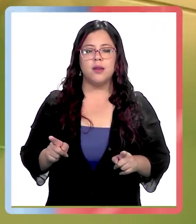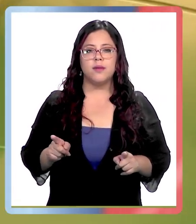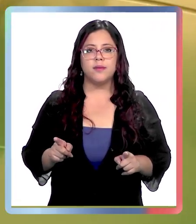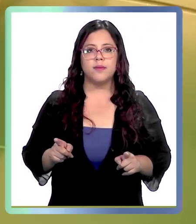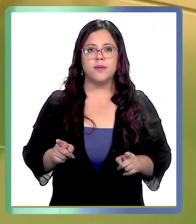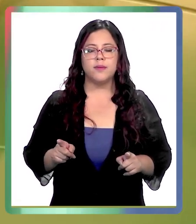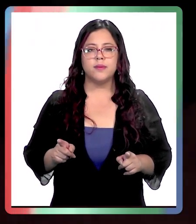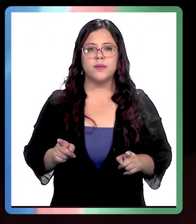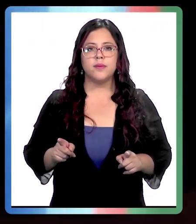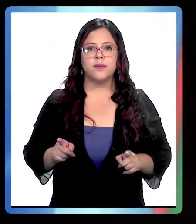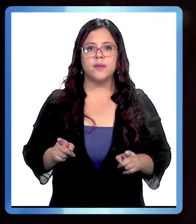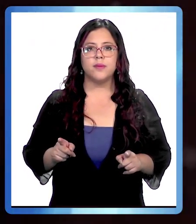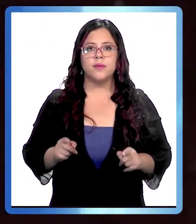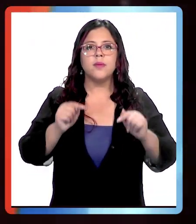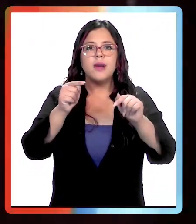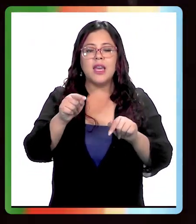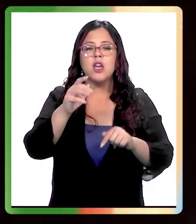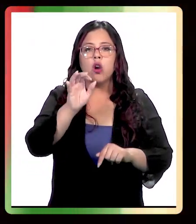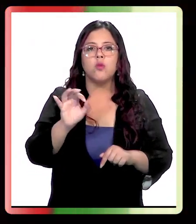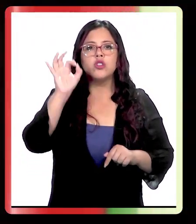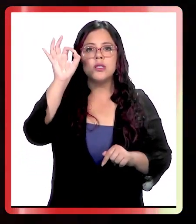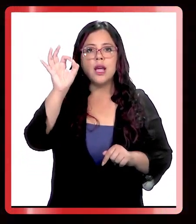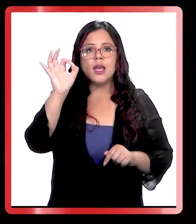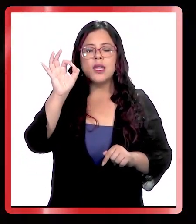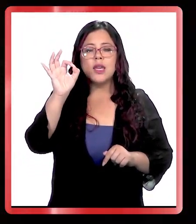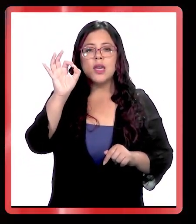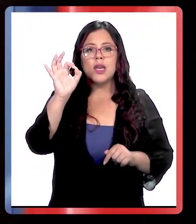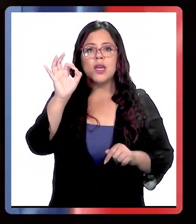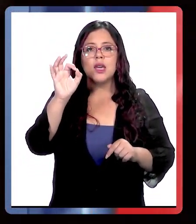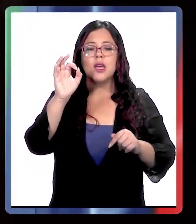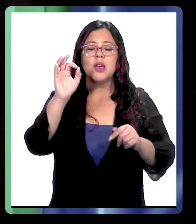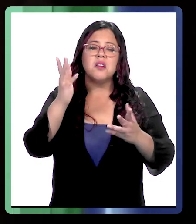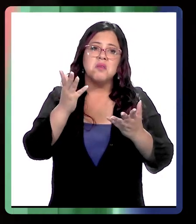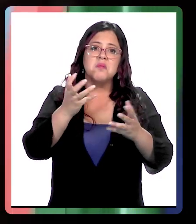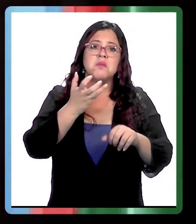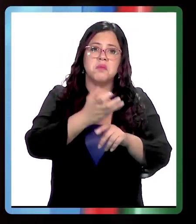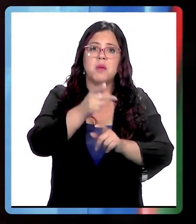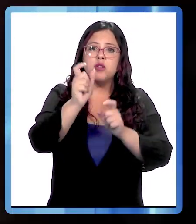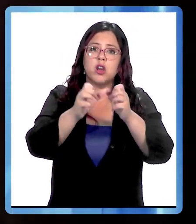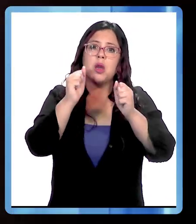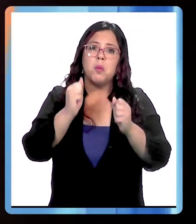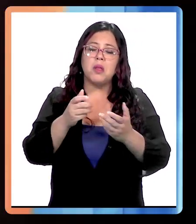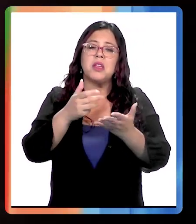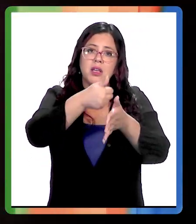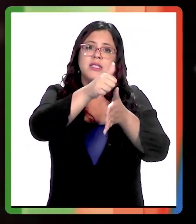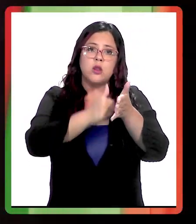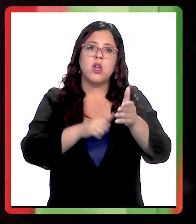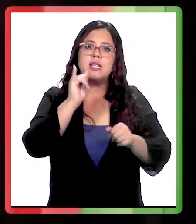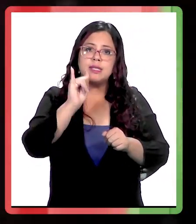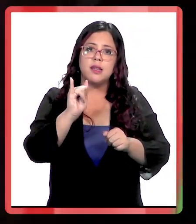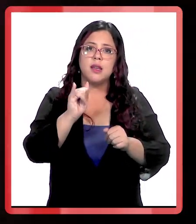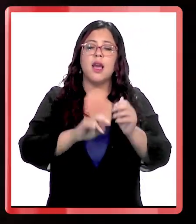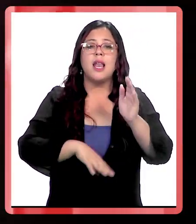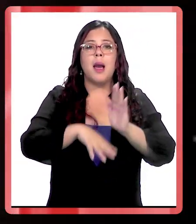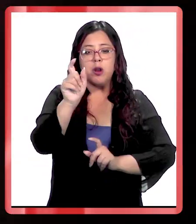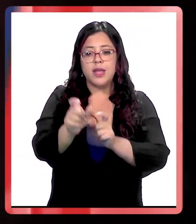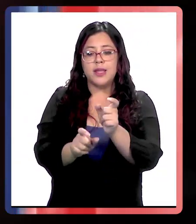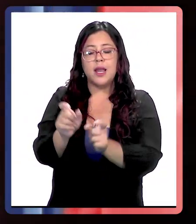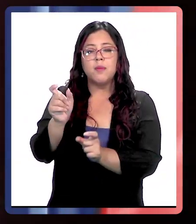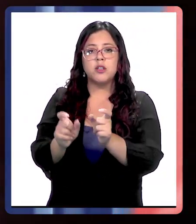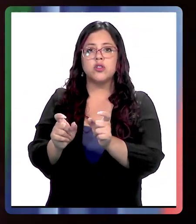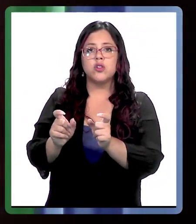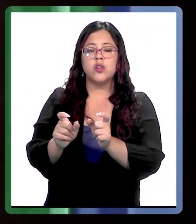de tratar a los pacientes es distinta. Si bien un porcentaje de pacientes puede ir a cirugía